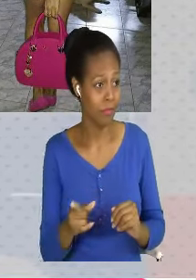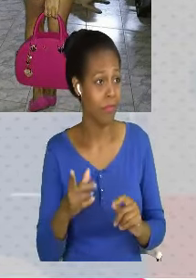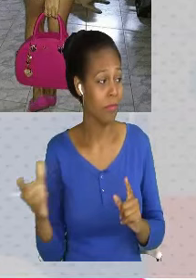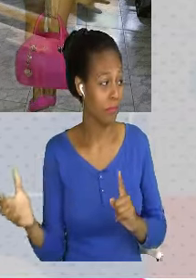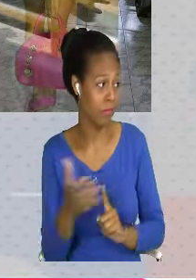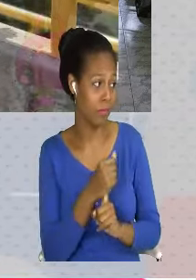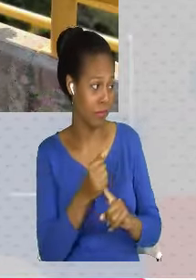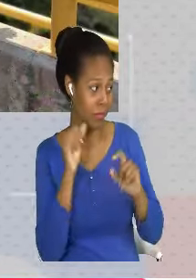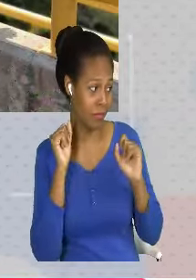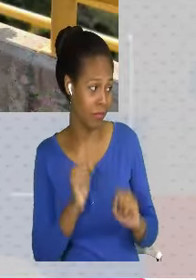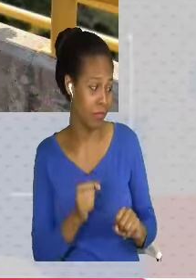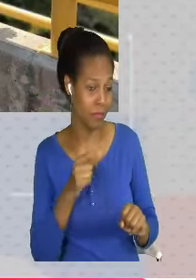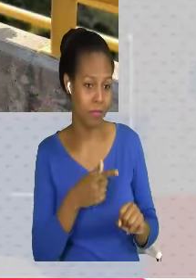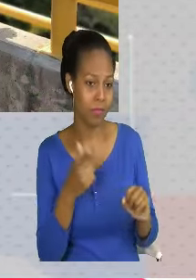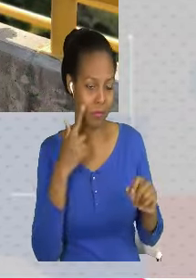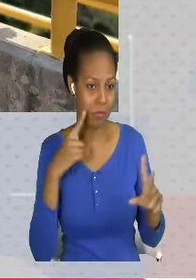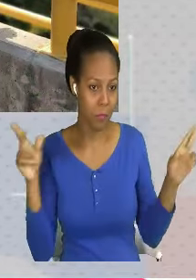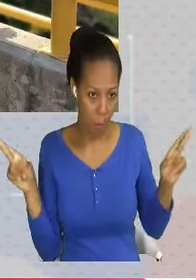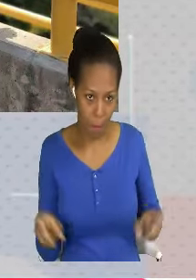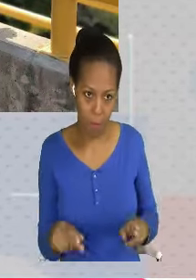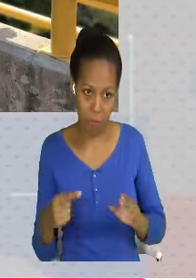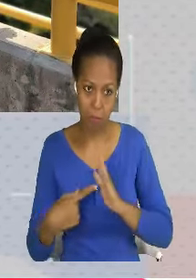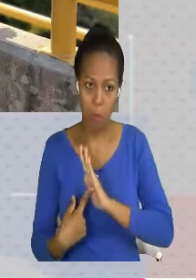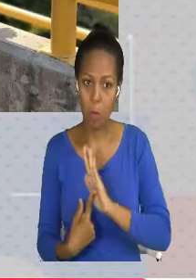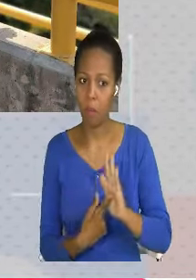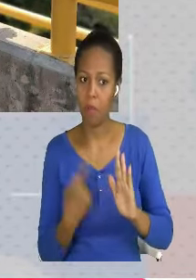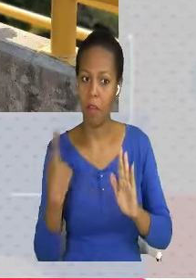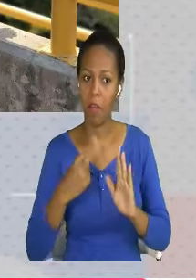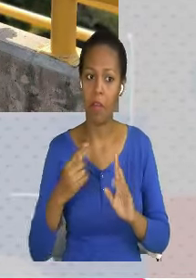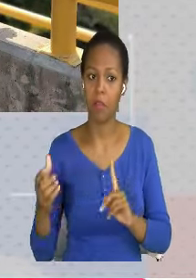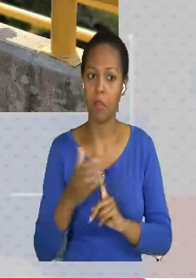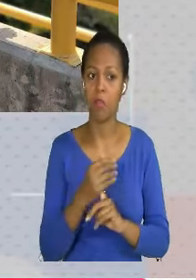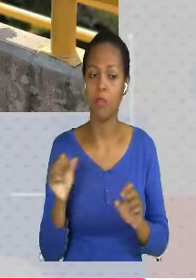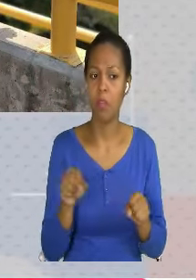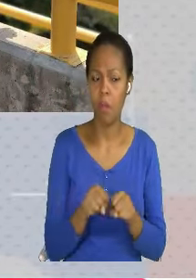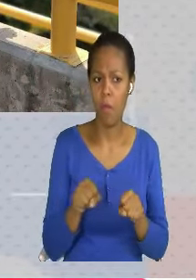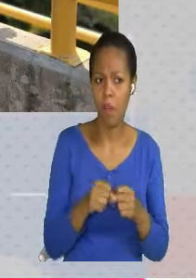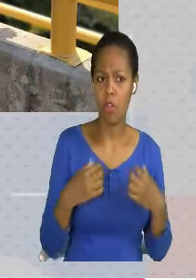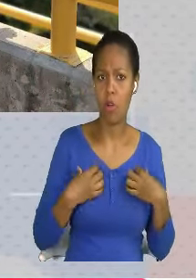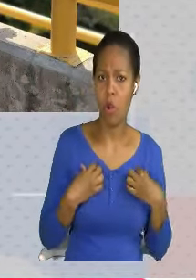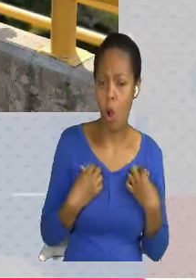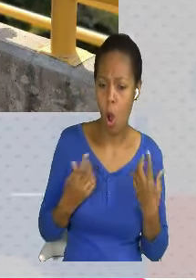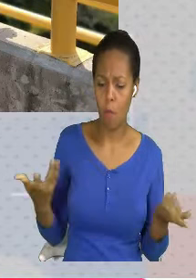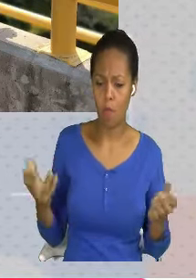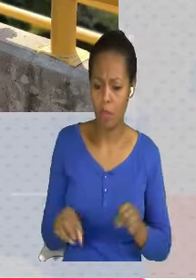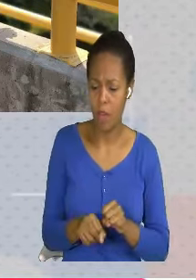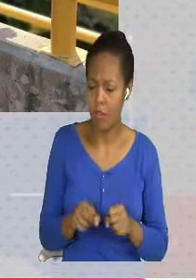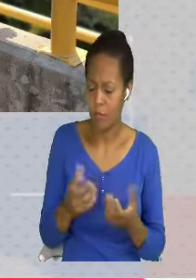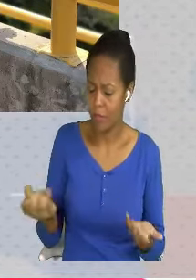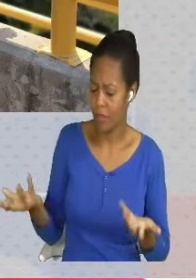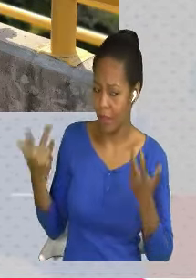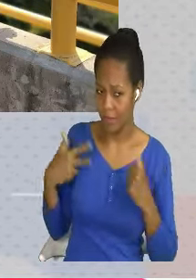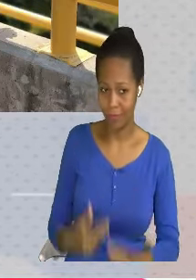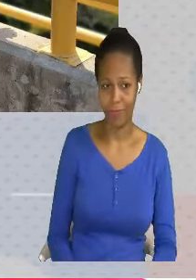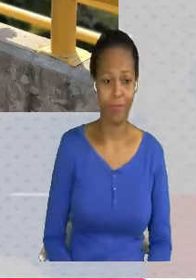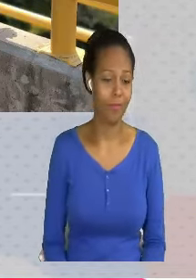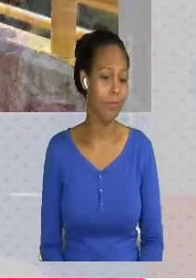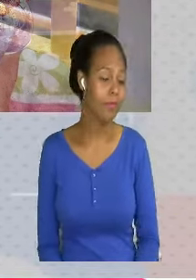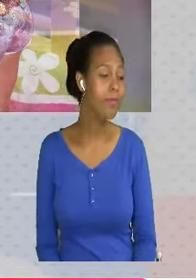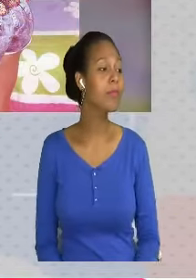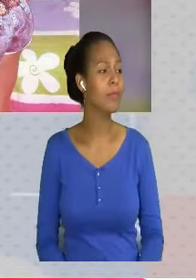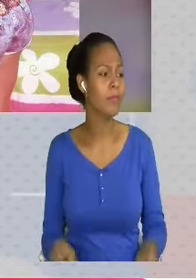tienda. Hagamos un resumen así rapidito de qué pueden encontrar: zapatos, bolsos, ropa, todo lo que podamos encontrar en Rojo Cereza. Zapatos,